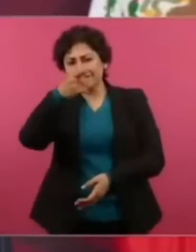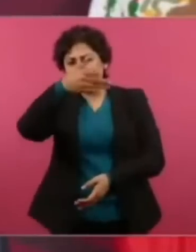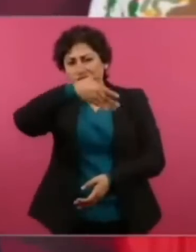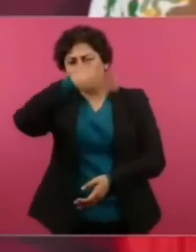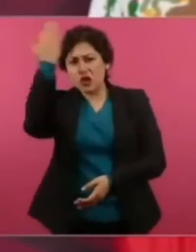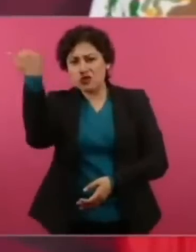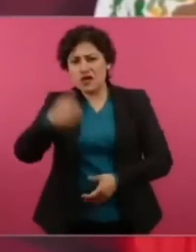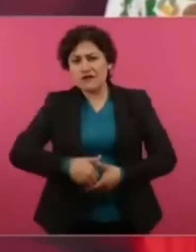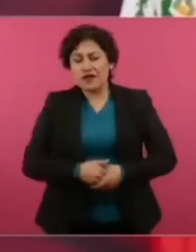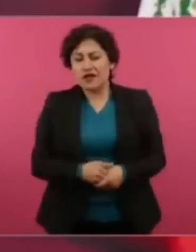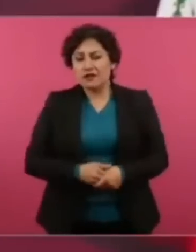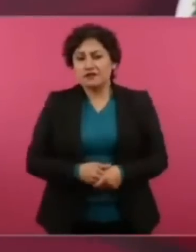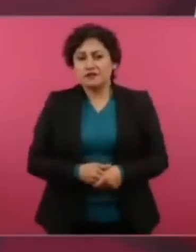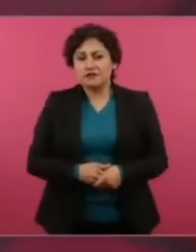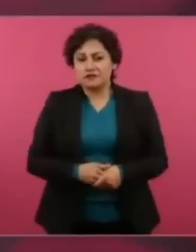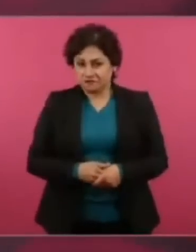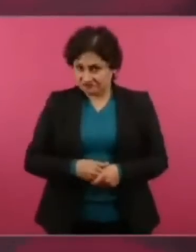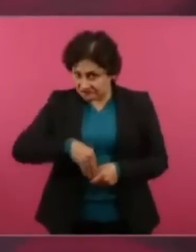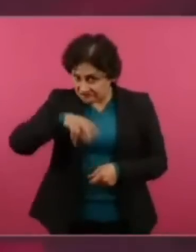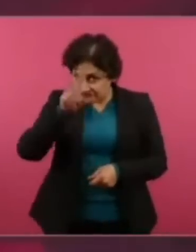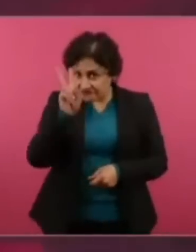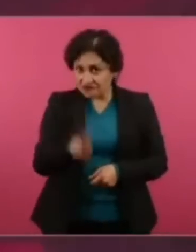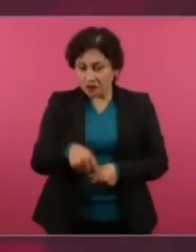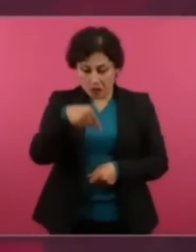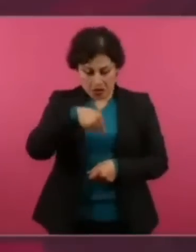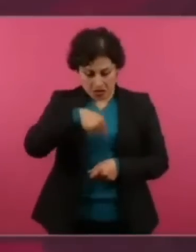sabe el riesgo que corremos